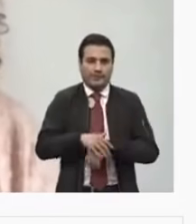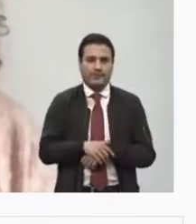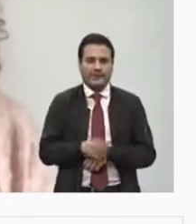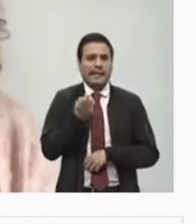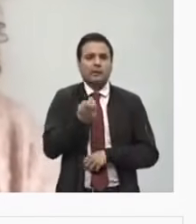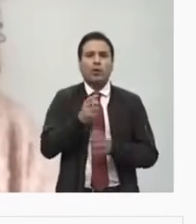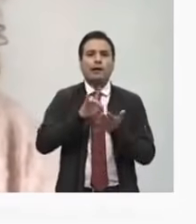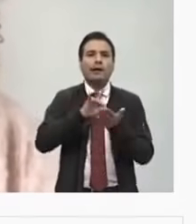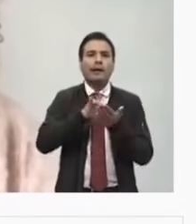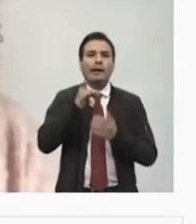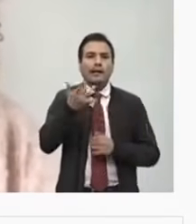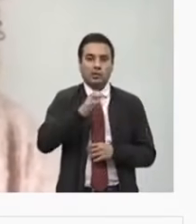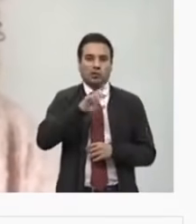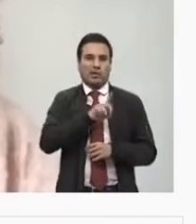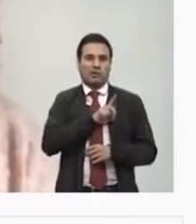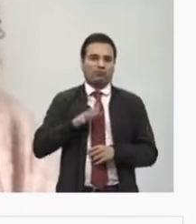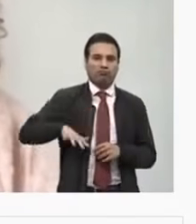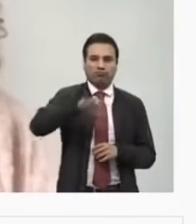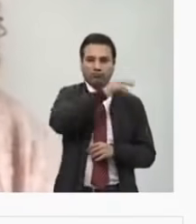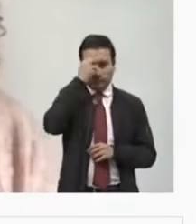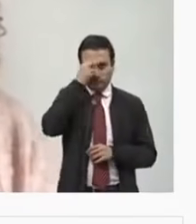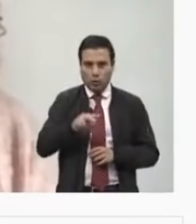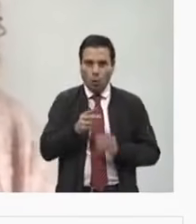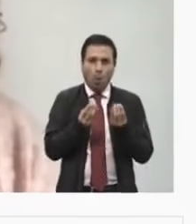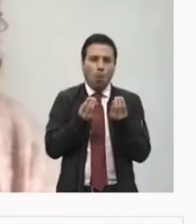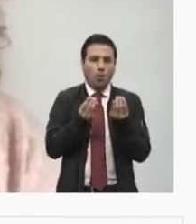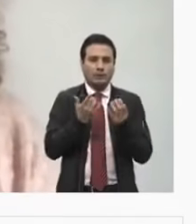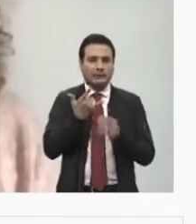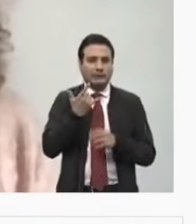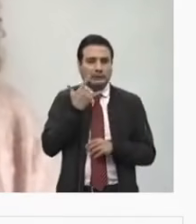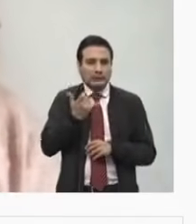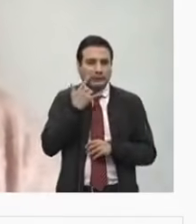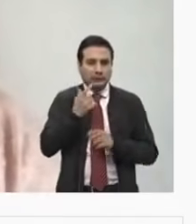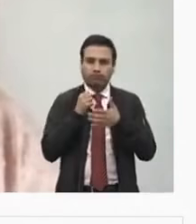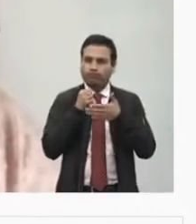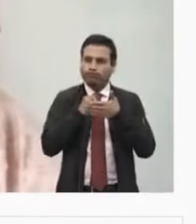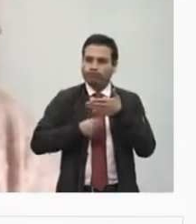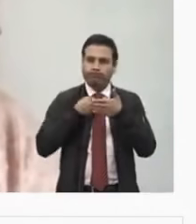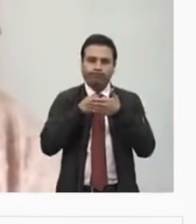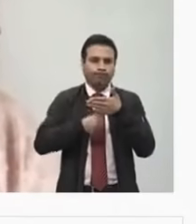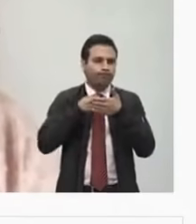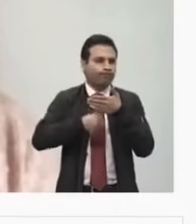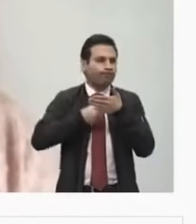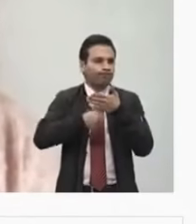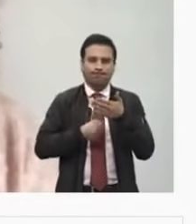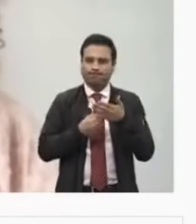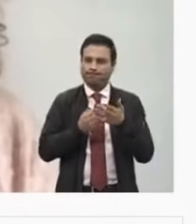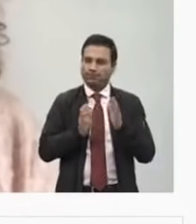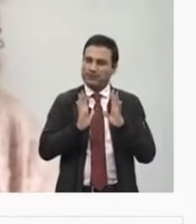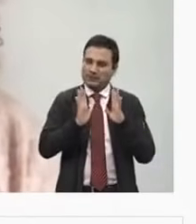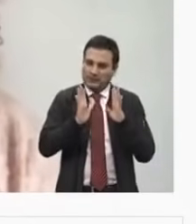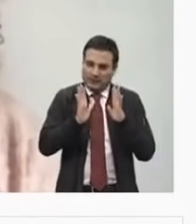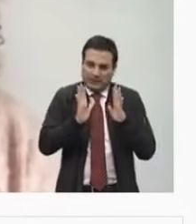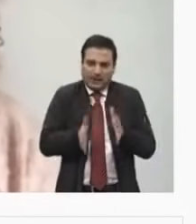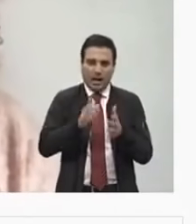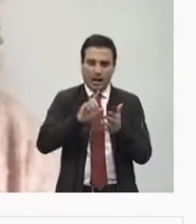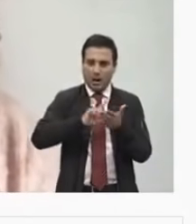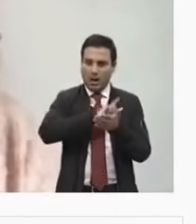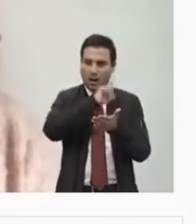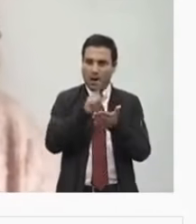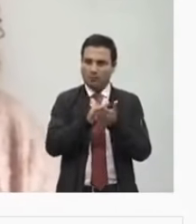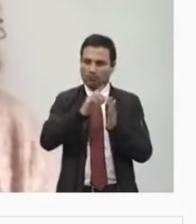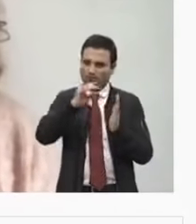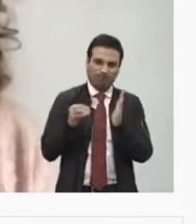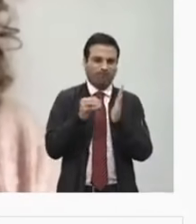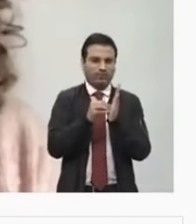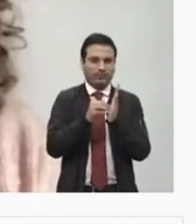lucha de muchas y muchos ciudadanos en este país que lograron legislar al respecto de la consulta popular yo